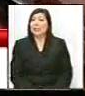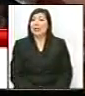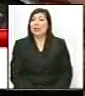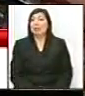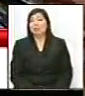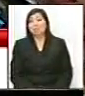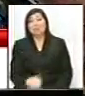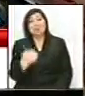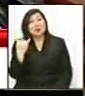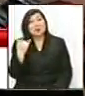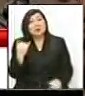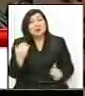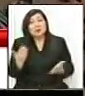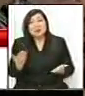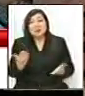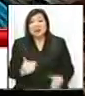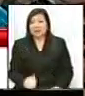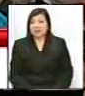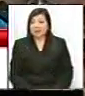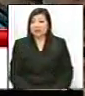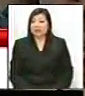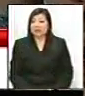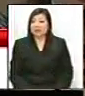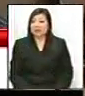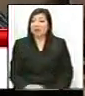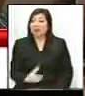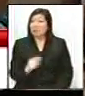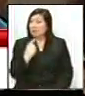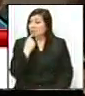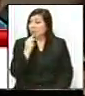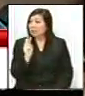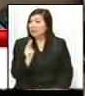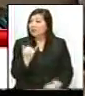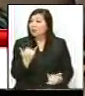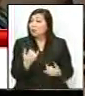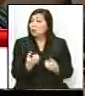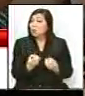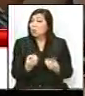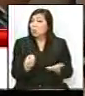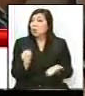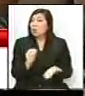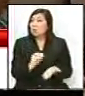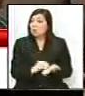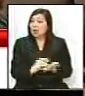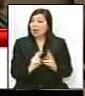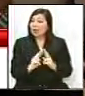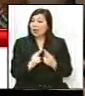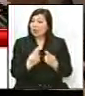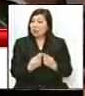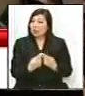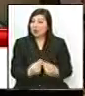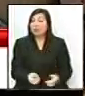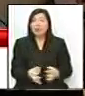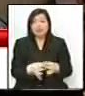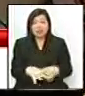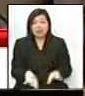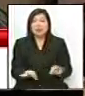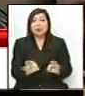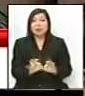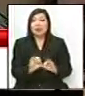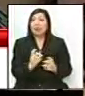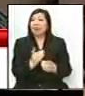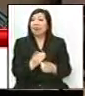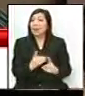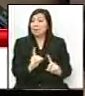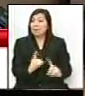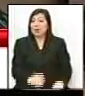y me imagino que van a no solamente a ver esas, sino van a haber muchas más reuniones. Es importante que en